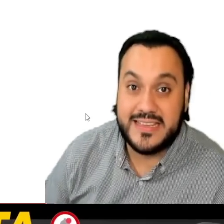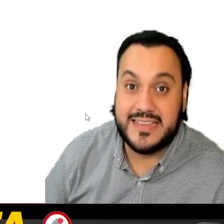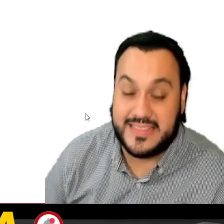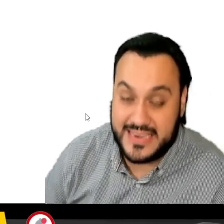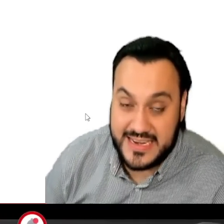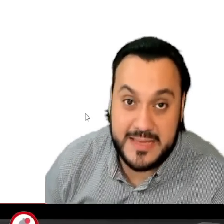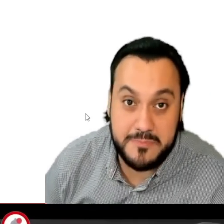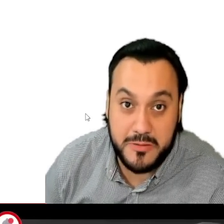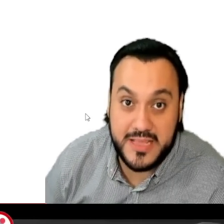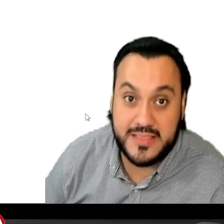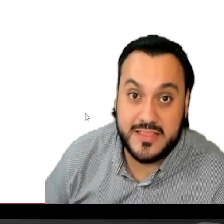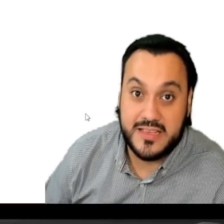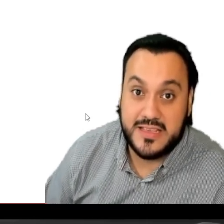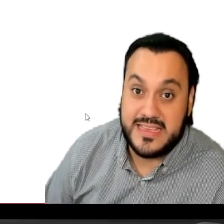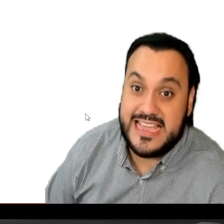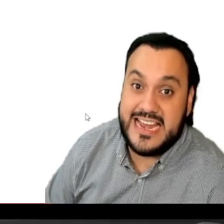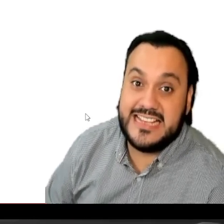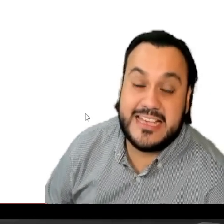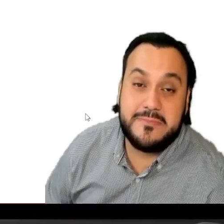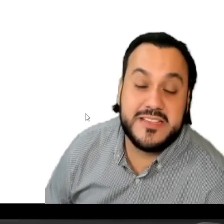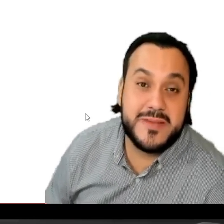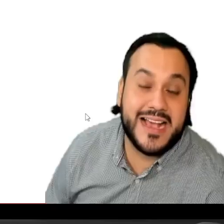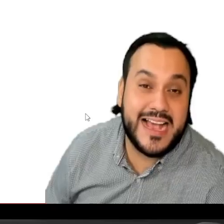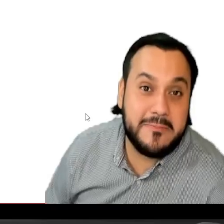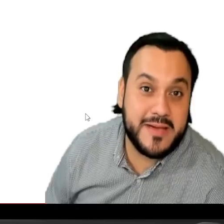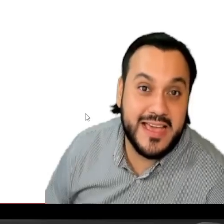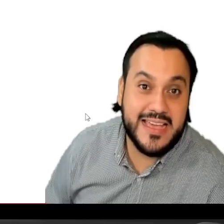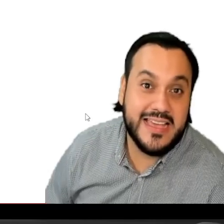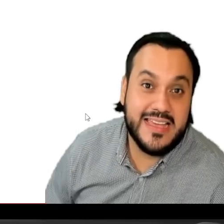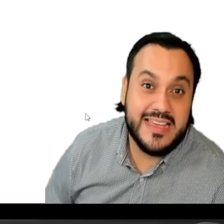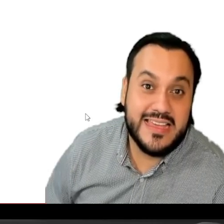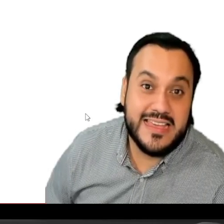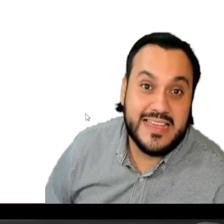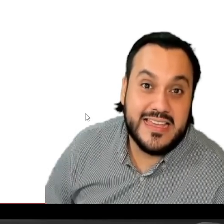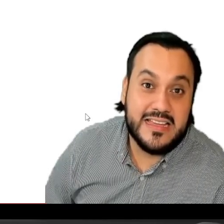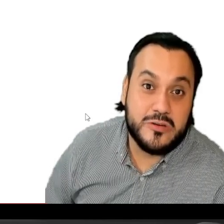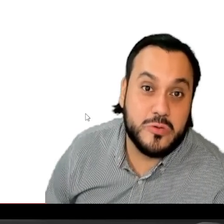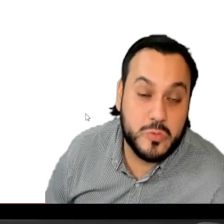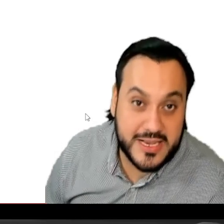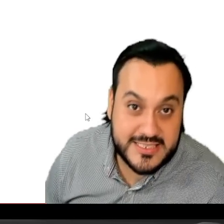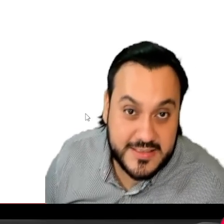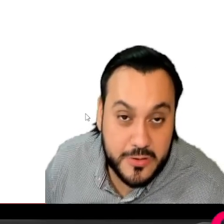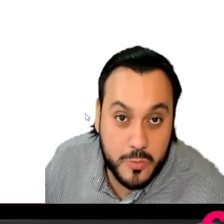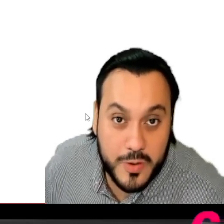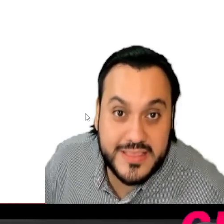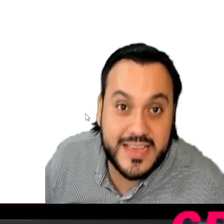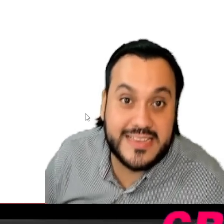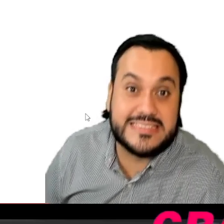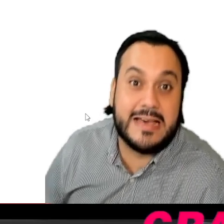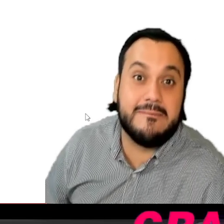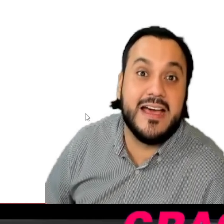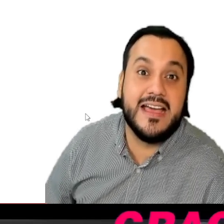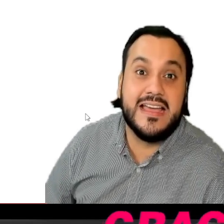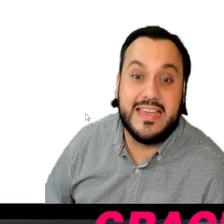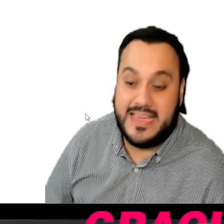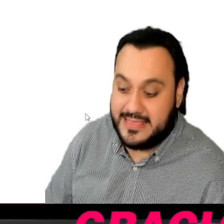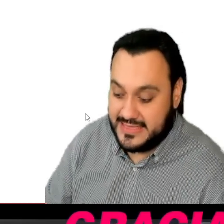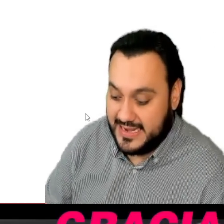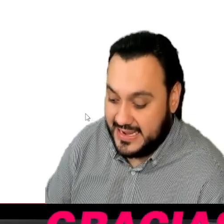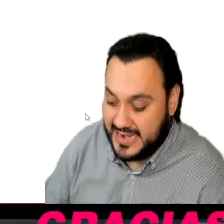de la niña paulette y en esa misma cama nunca se dieron cuenta que estaba